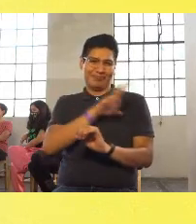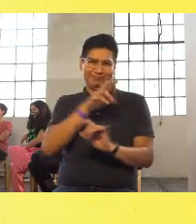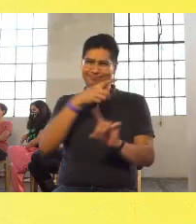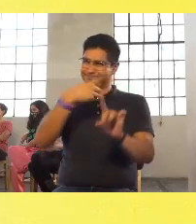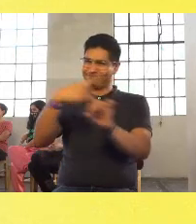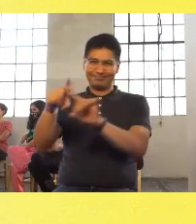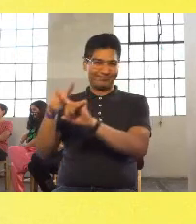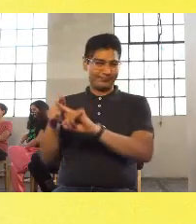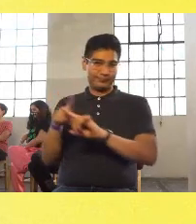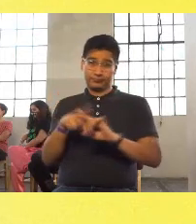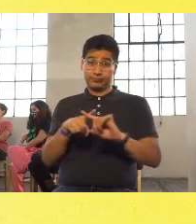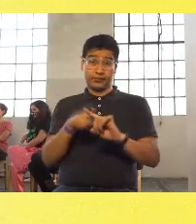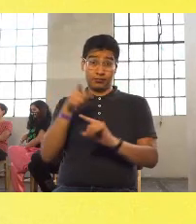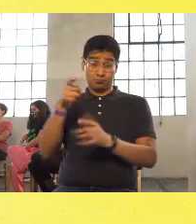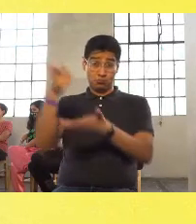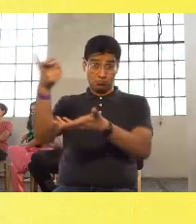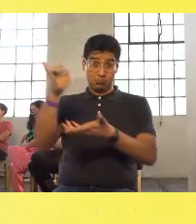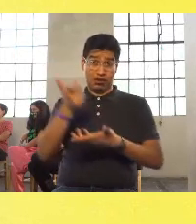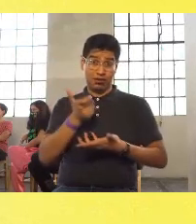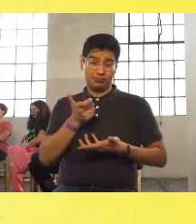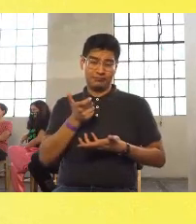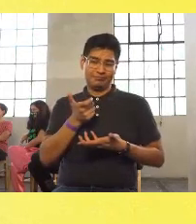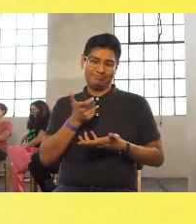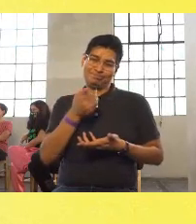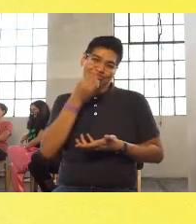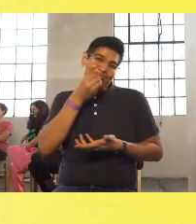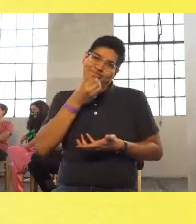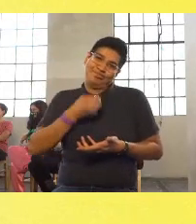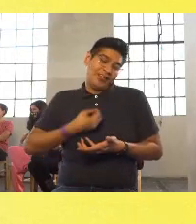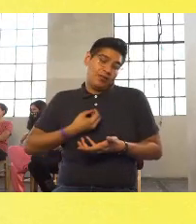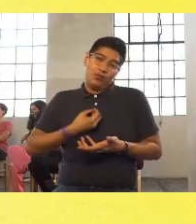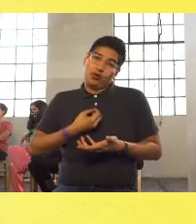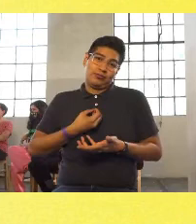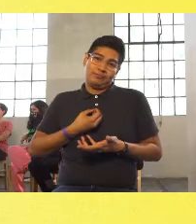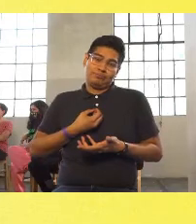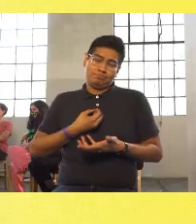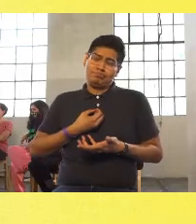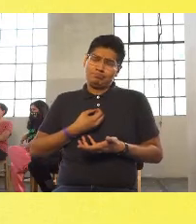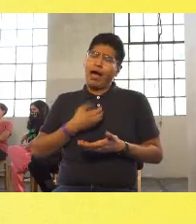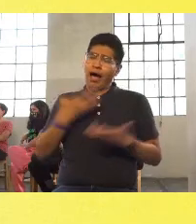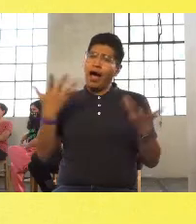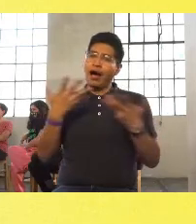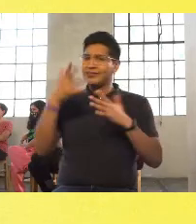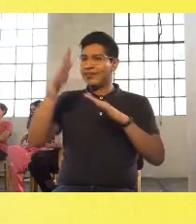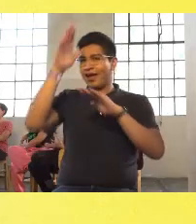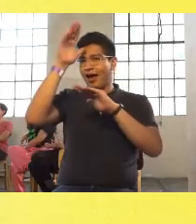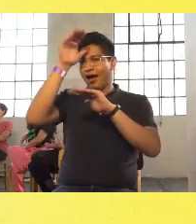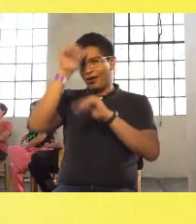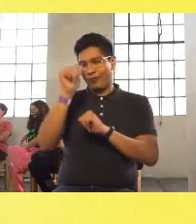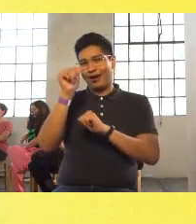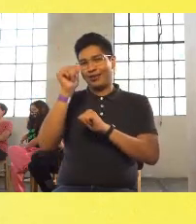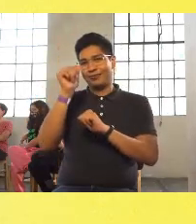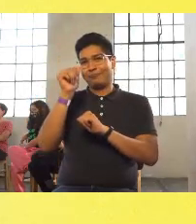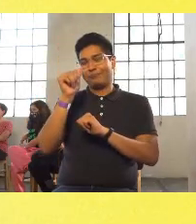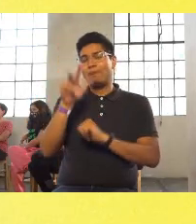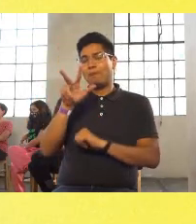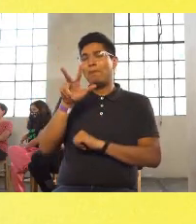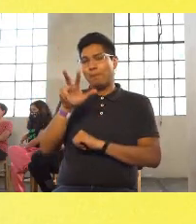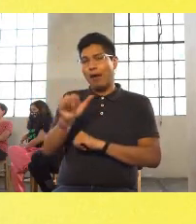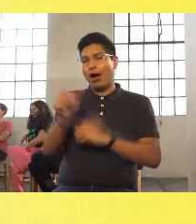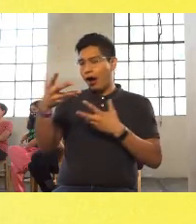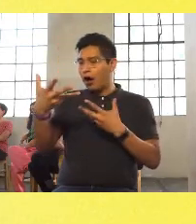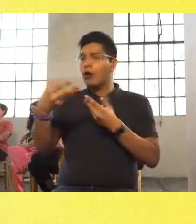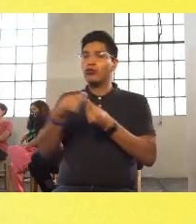lo que se mueva y que te dé lana, pues la conclusión en general, como la discusión ética entre todos fue, pues va.